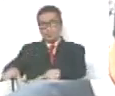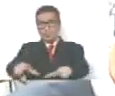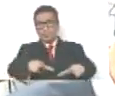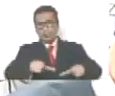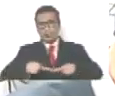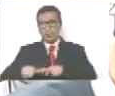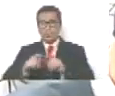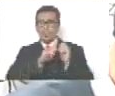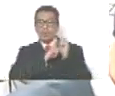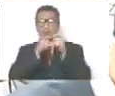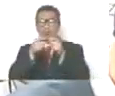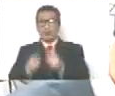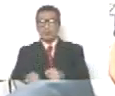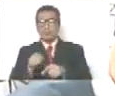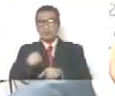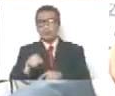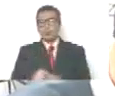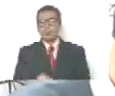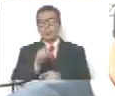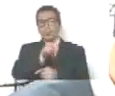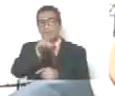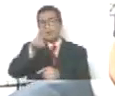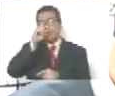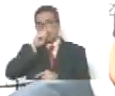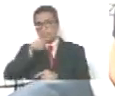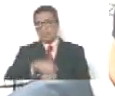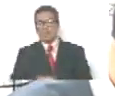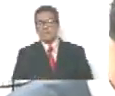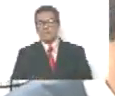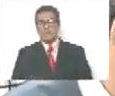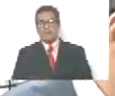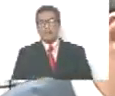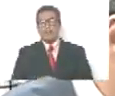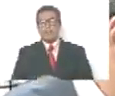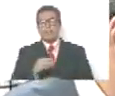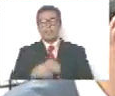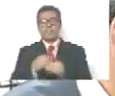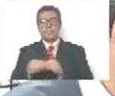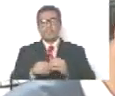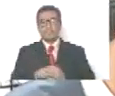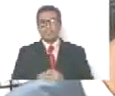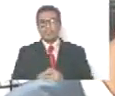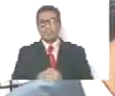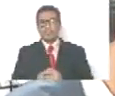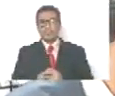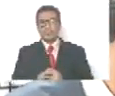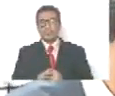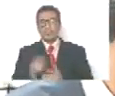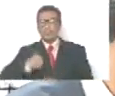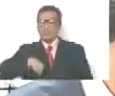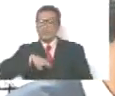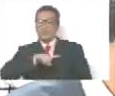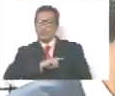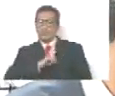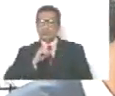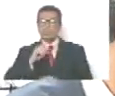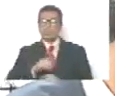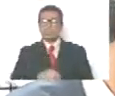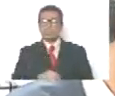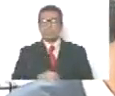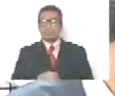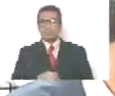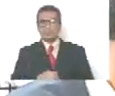cuando conmemoramos sus 120 años en hacer un acuerdo para que muy pronto nosotros de alguna forma saldemos esa deuda y